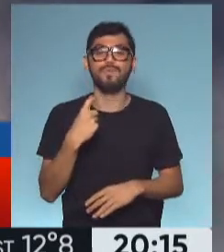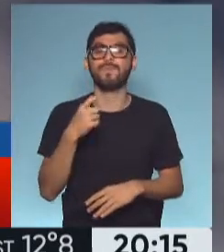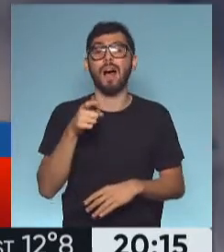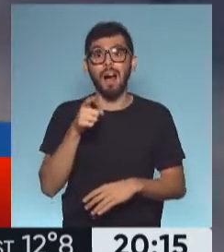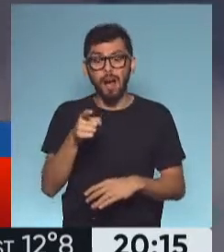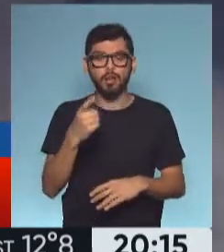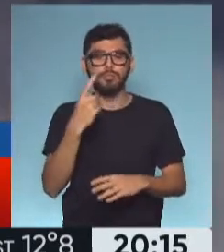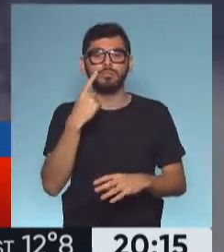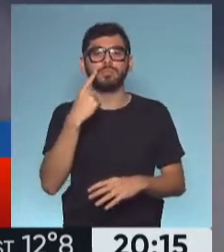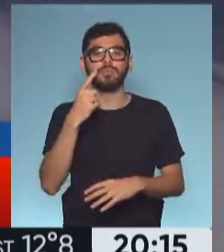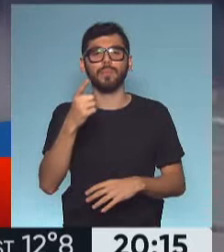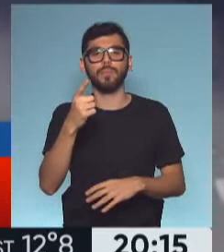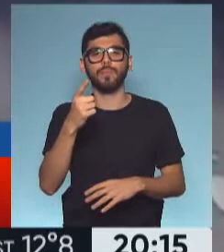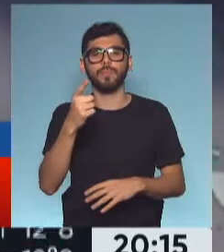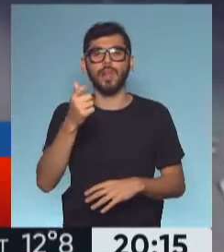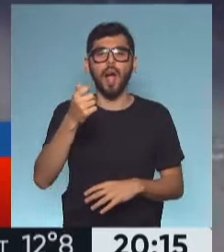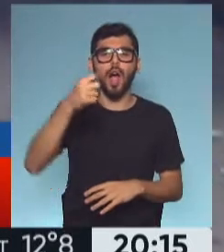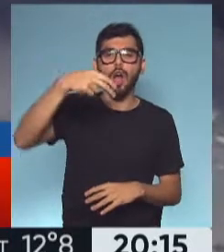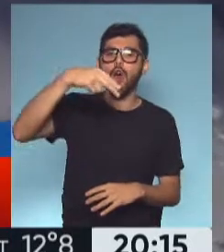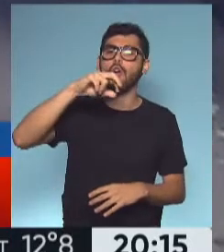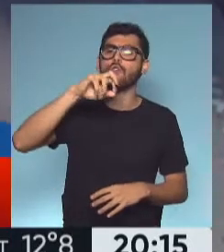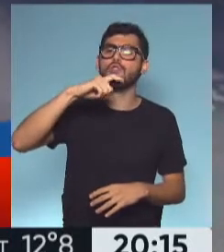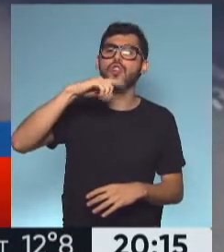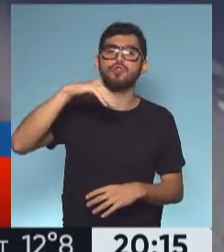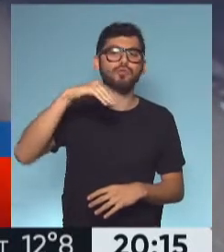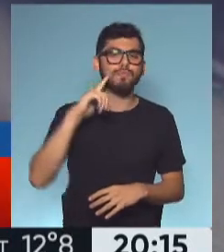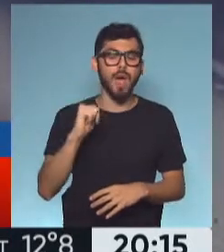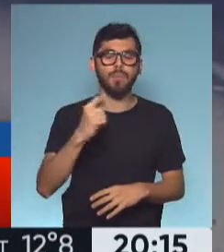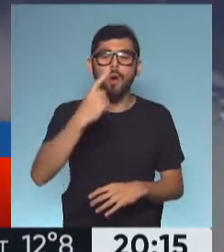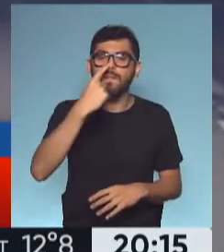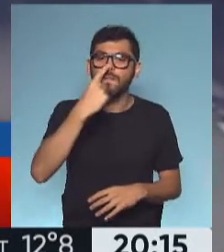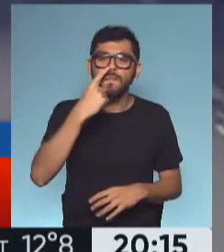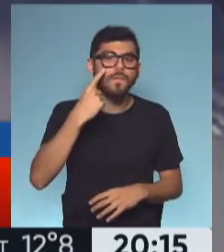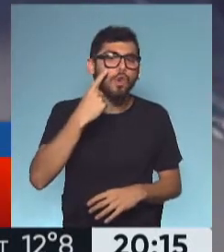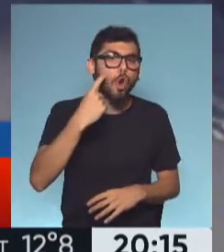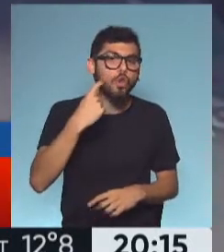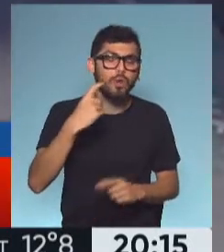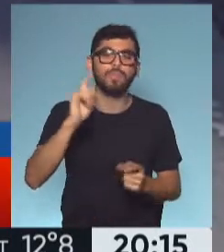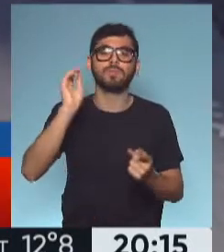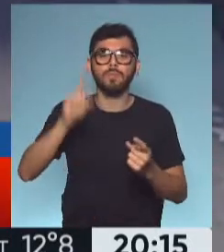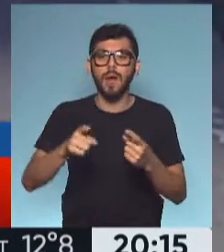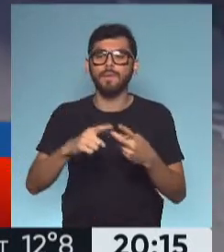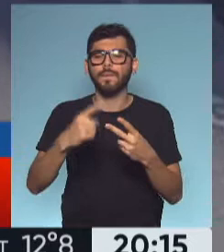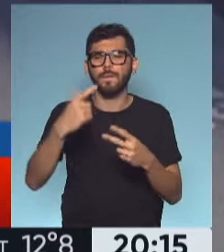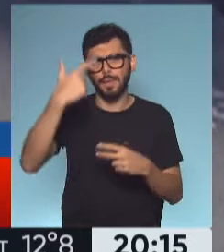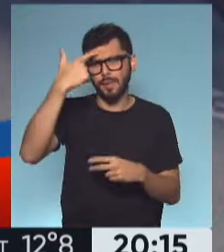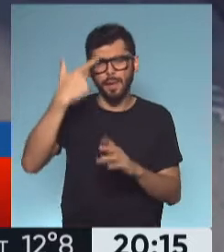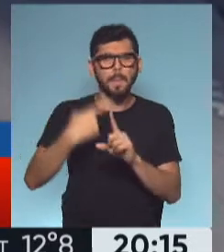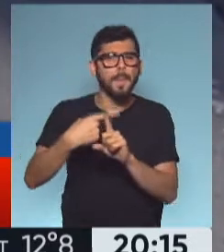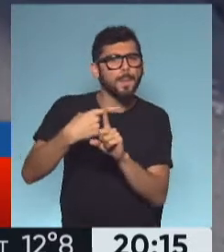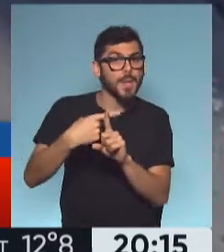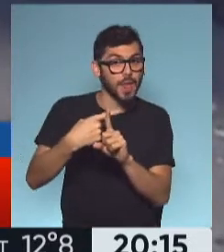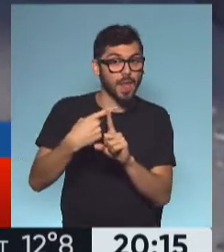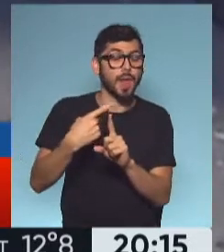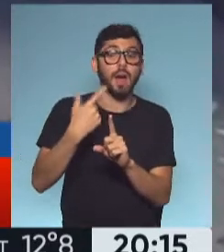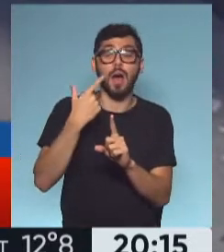los controles de anosmia, o sea, el control de olfato. También se le mide la temperatura a todos